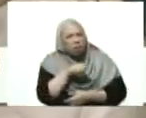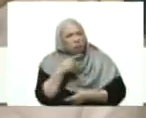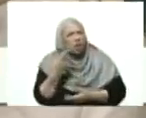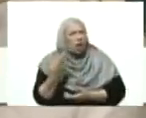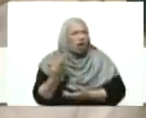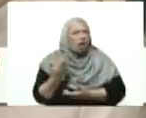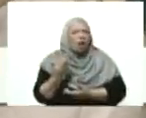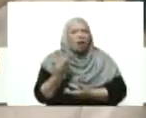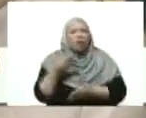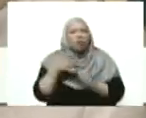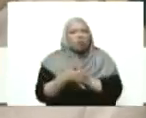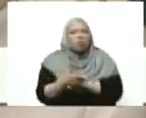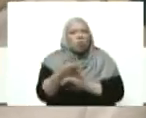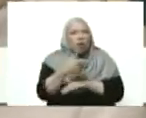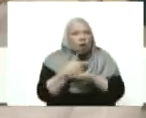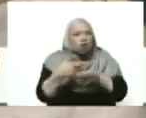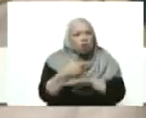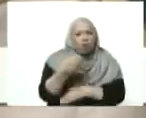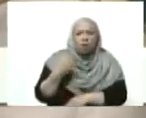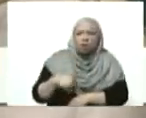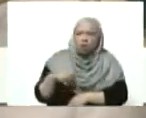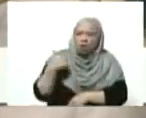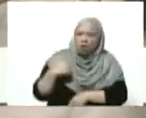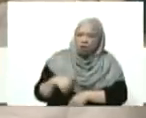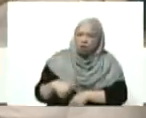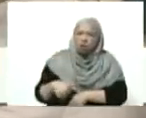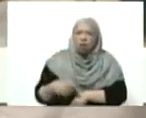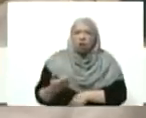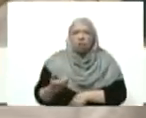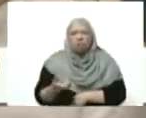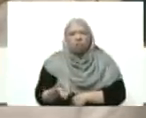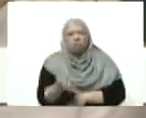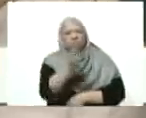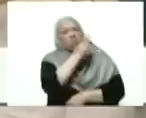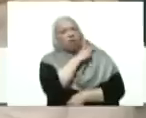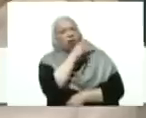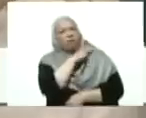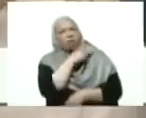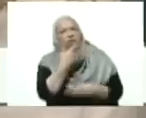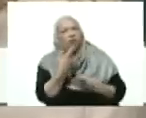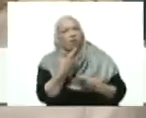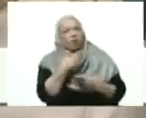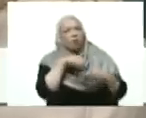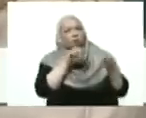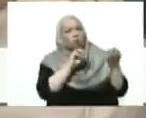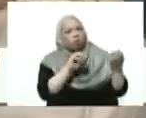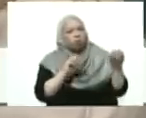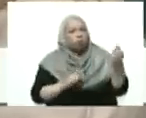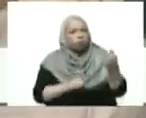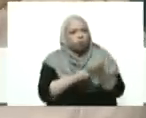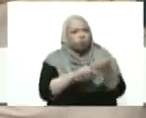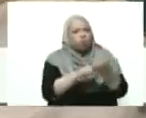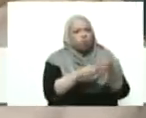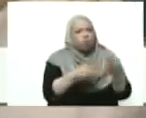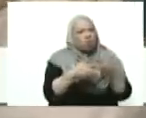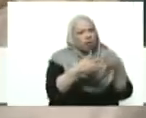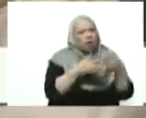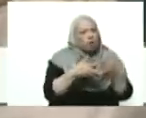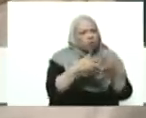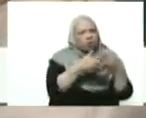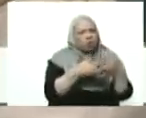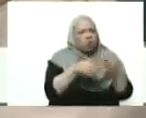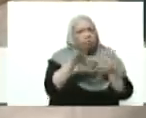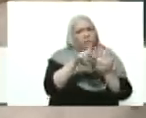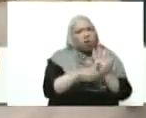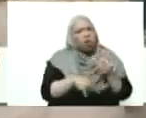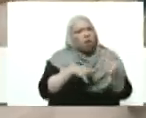que realiza el gobierno o las autoridades de Argentina solicitando apoyo del gobierno estadounidense para incautar